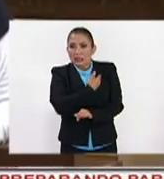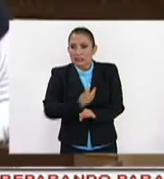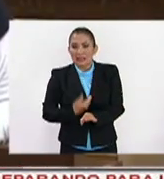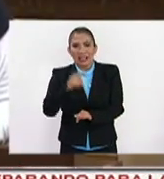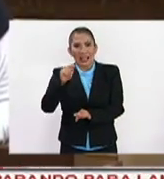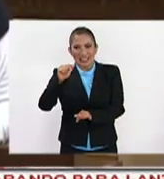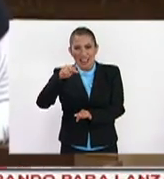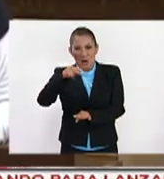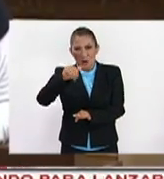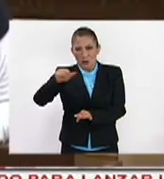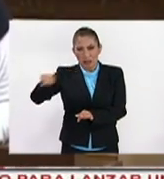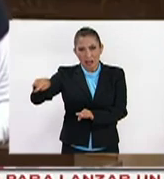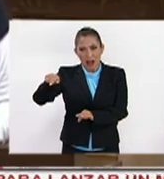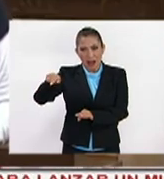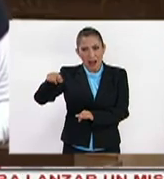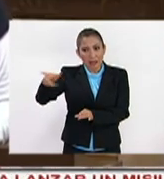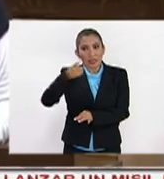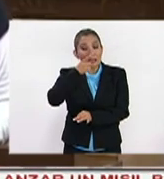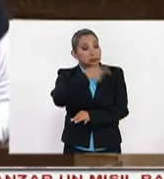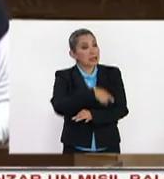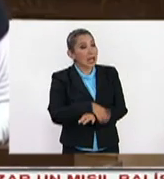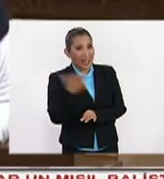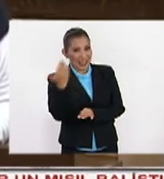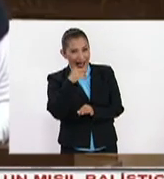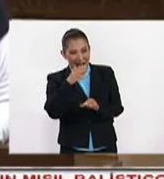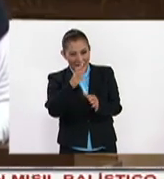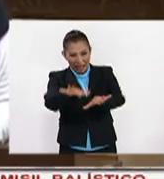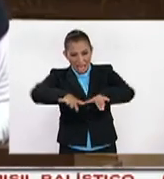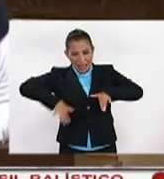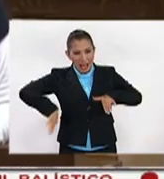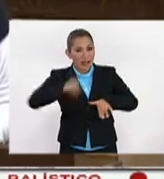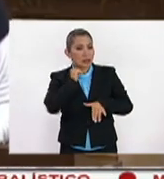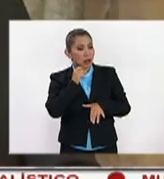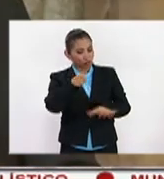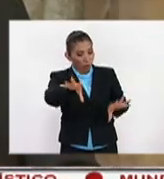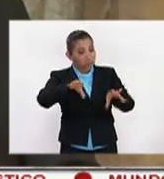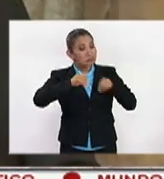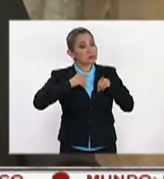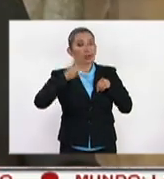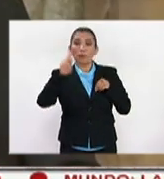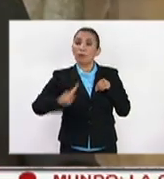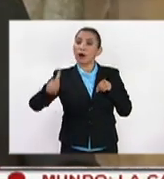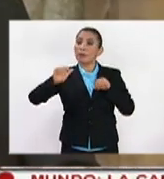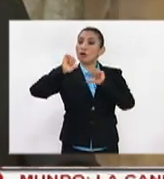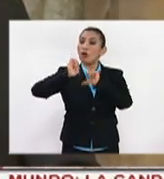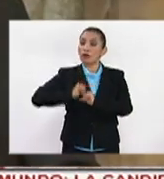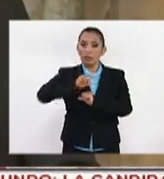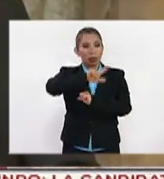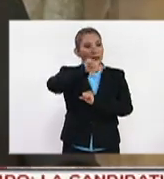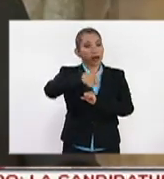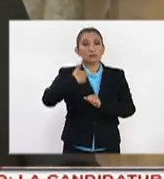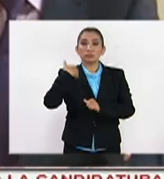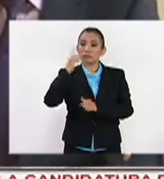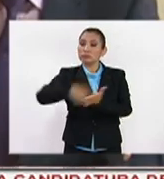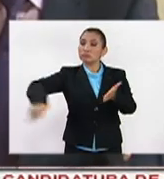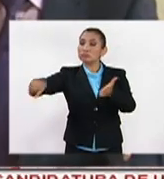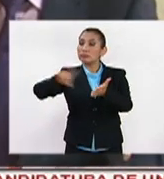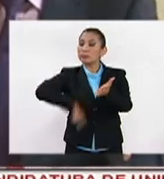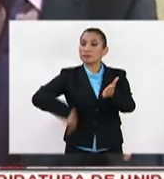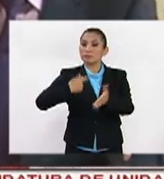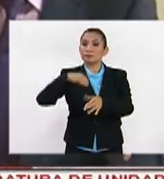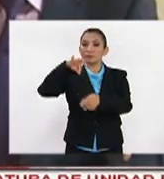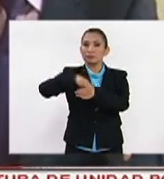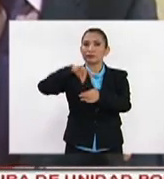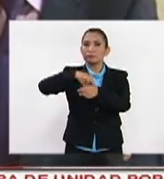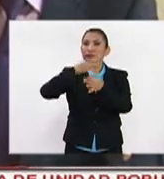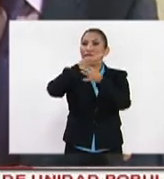presidente catalán, Carles Puigdemont, indicó en el Parlamento que asumía el mandato del pueblo y acto seguido propuso suspender los